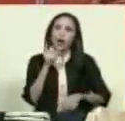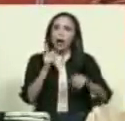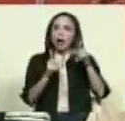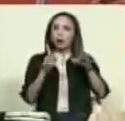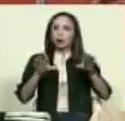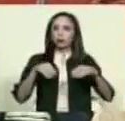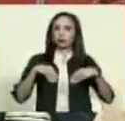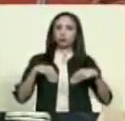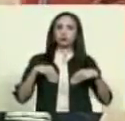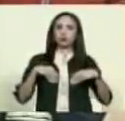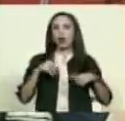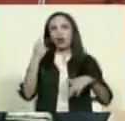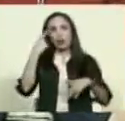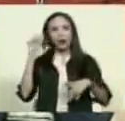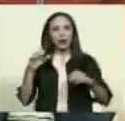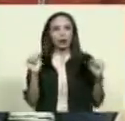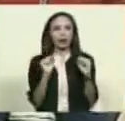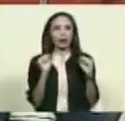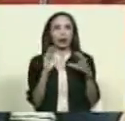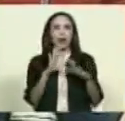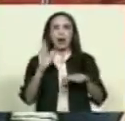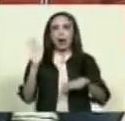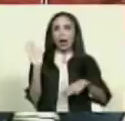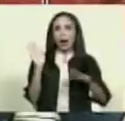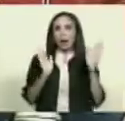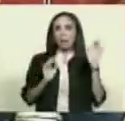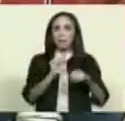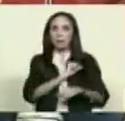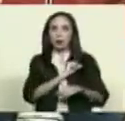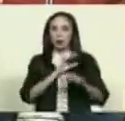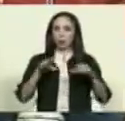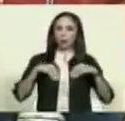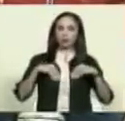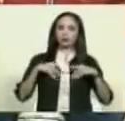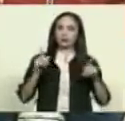quedaron con la de ese que tienen frío. Ponen la mano aquí abajo.